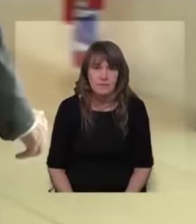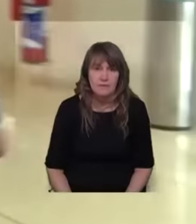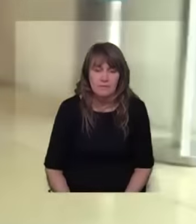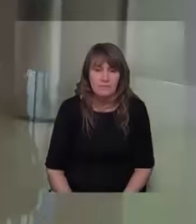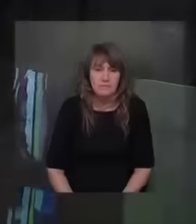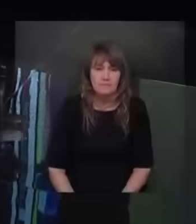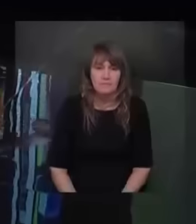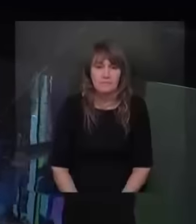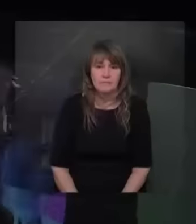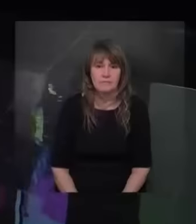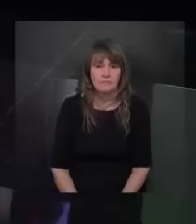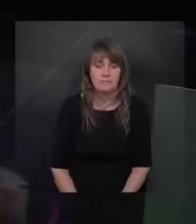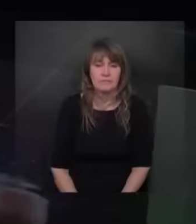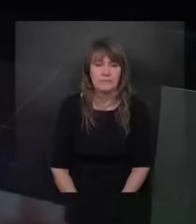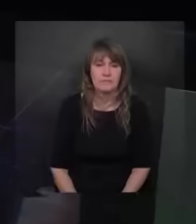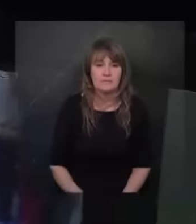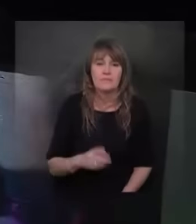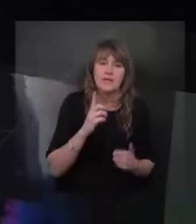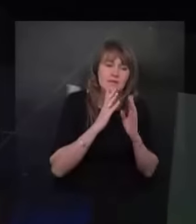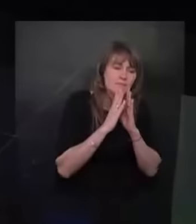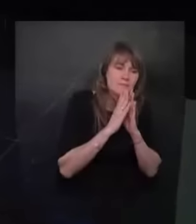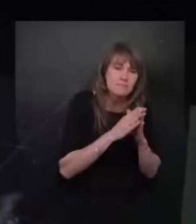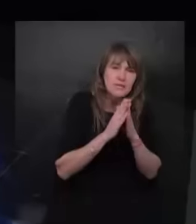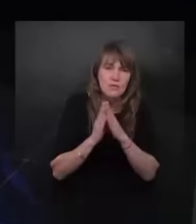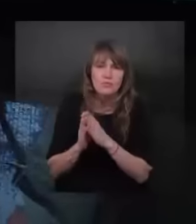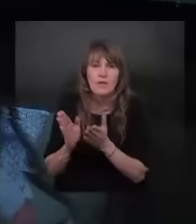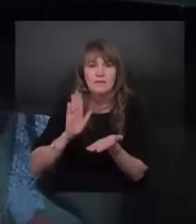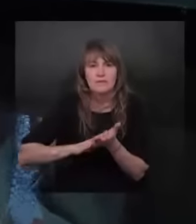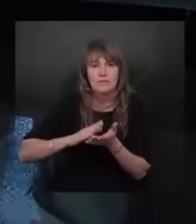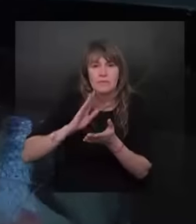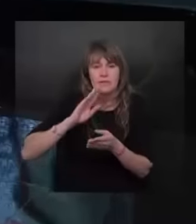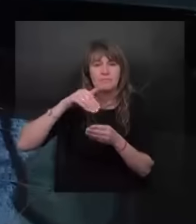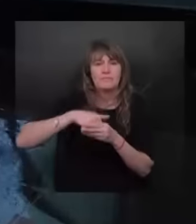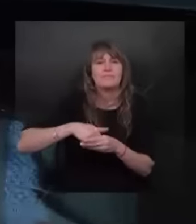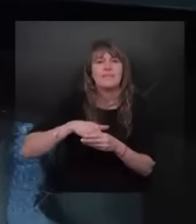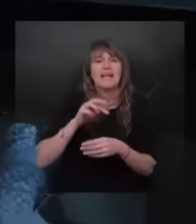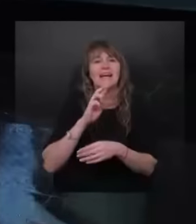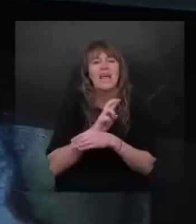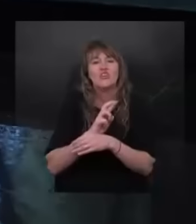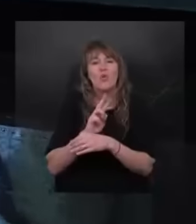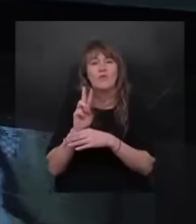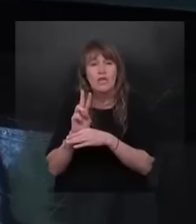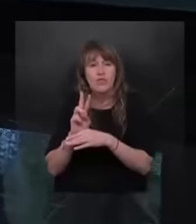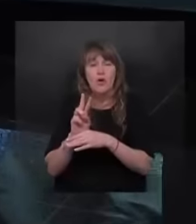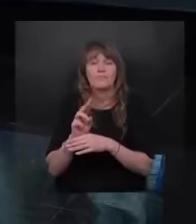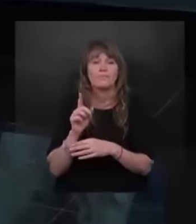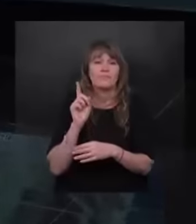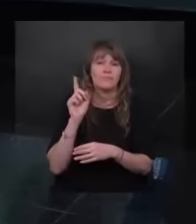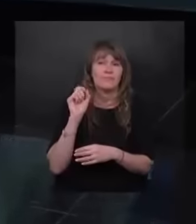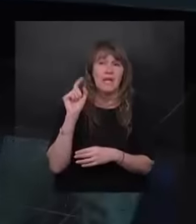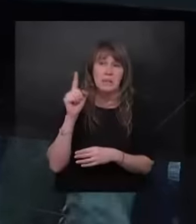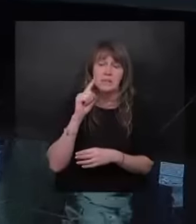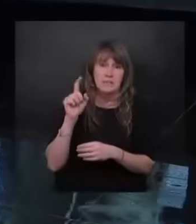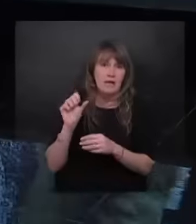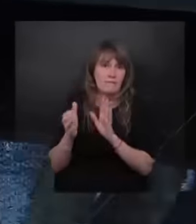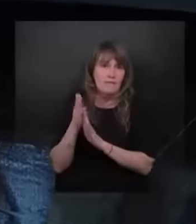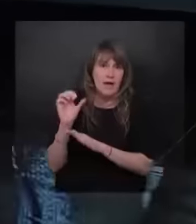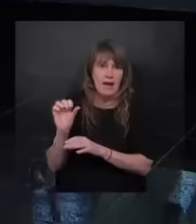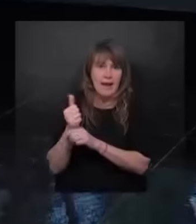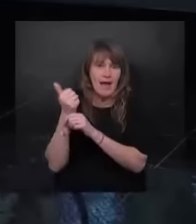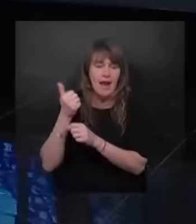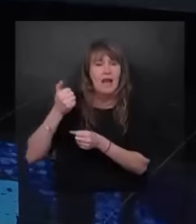Pekín los sondeos a Boca de urna en las elecciones del Reino Unido confirmaron lo que se preveía una victoria aplastante de los